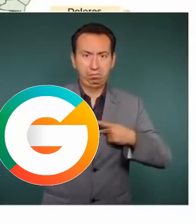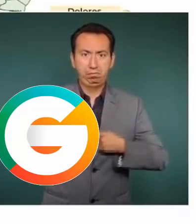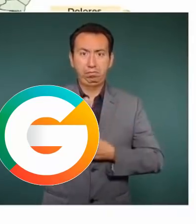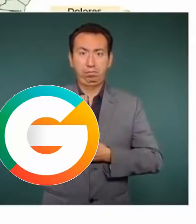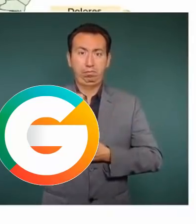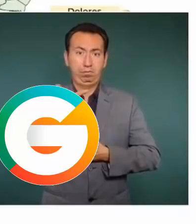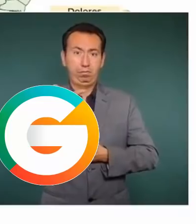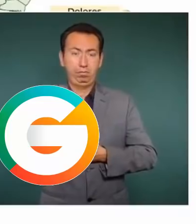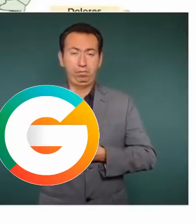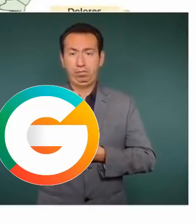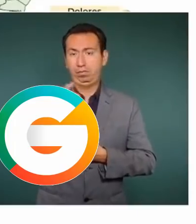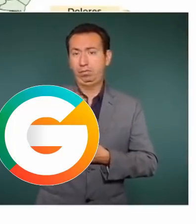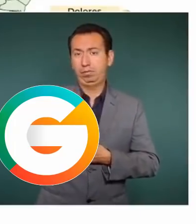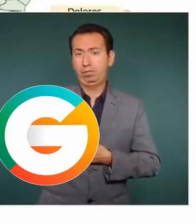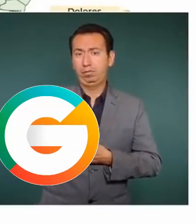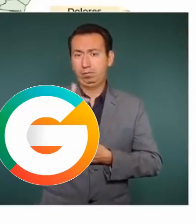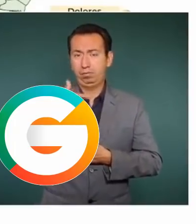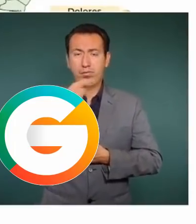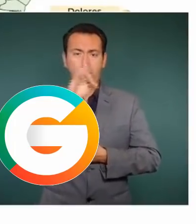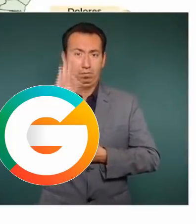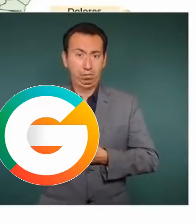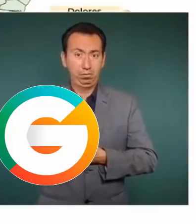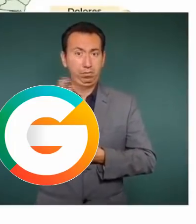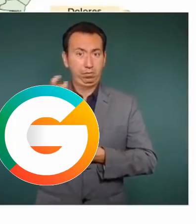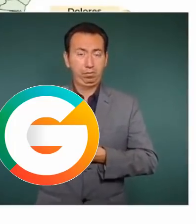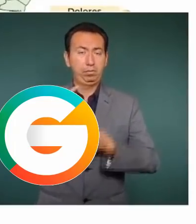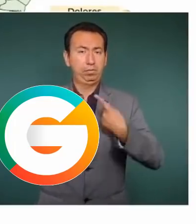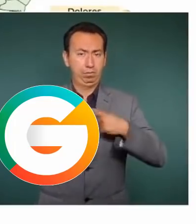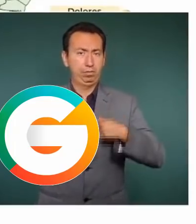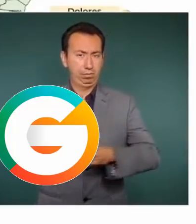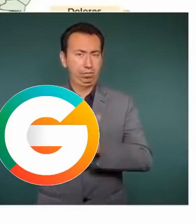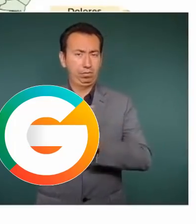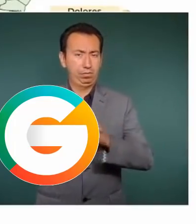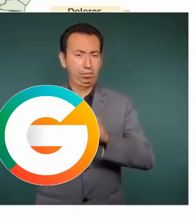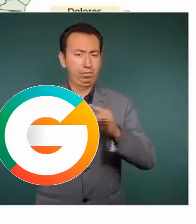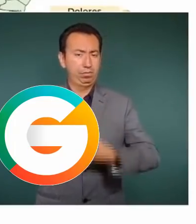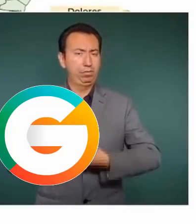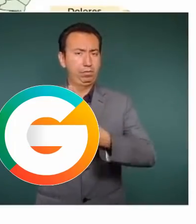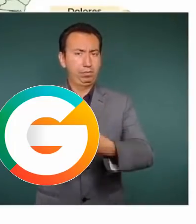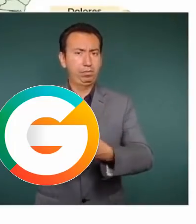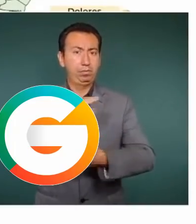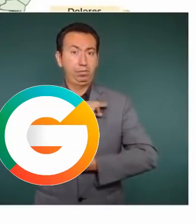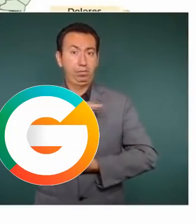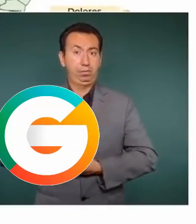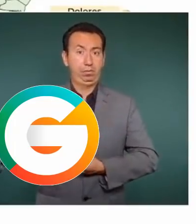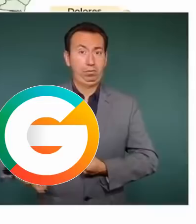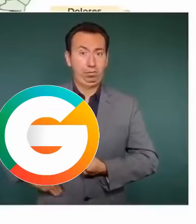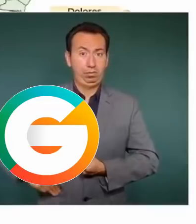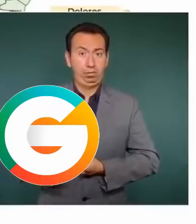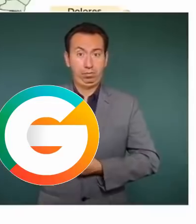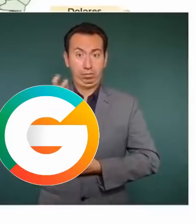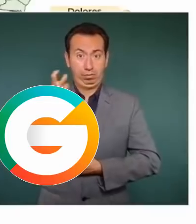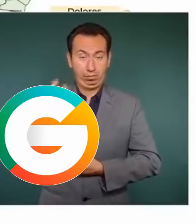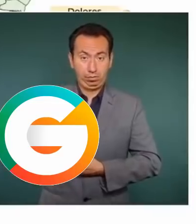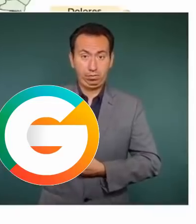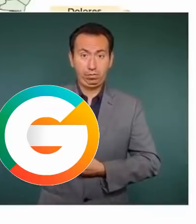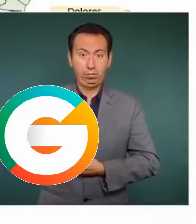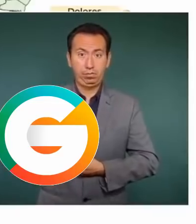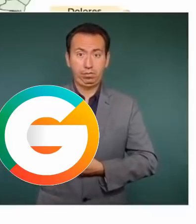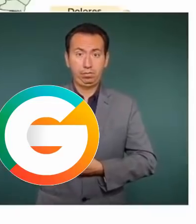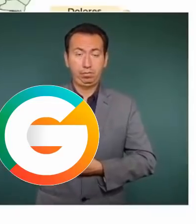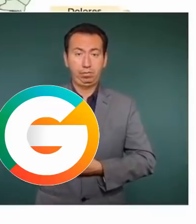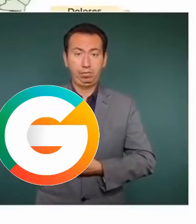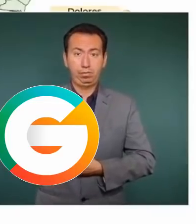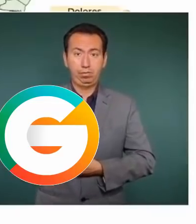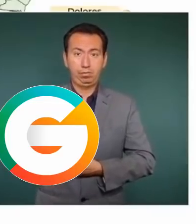66.82%, y donde también más adelante vamos a ver que coinciden con los municipios en donde se